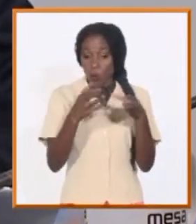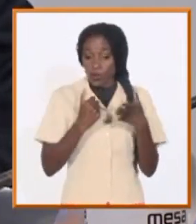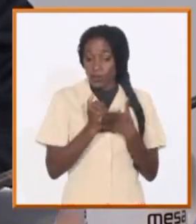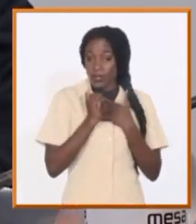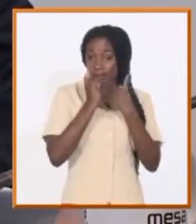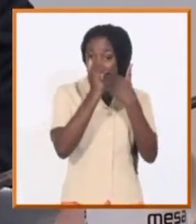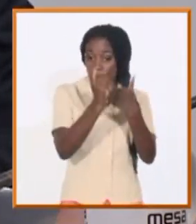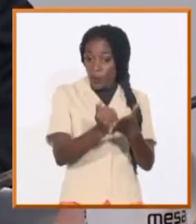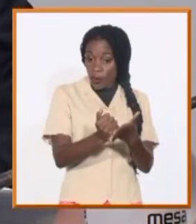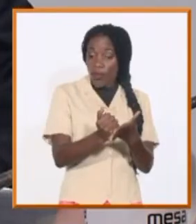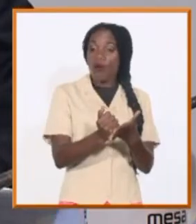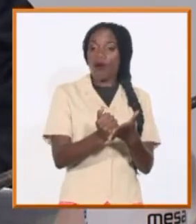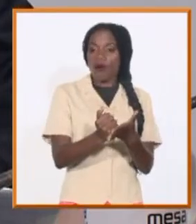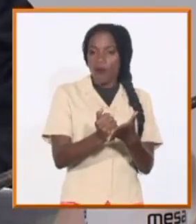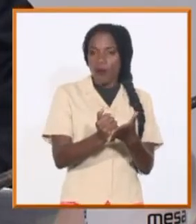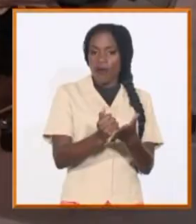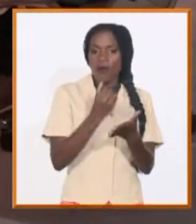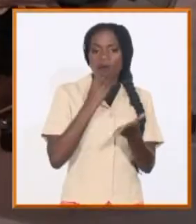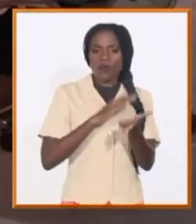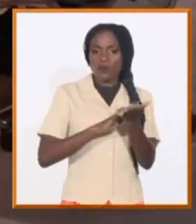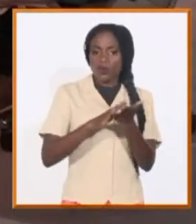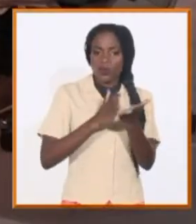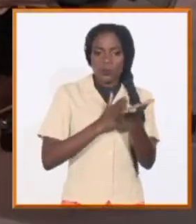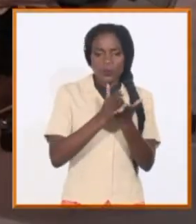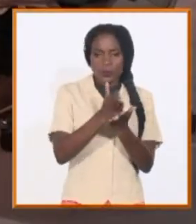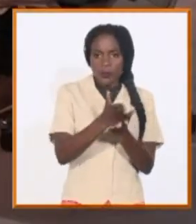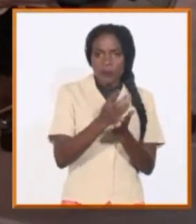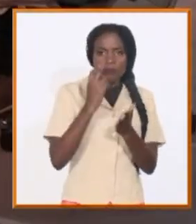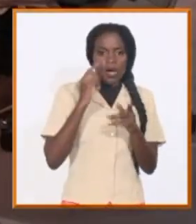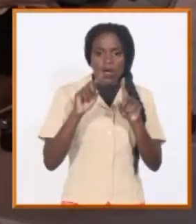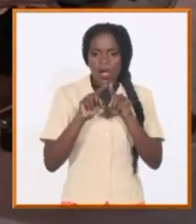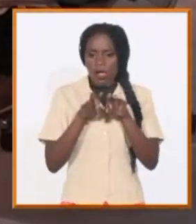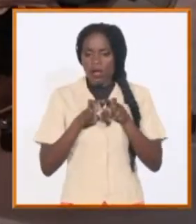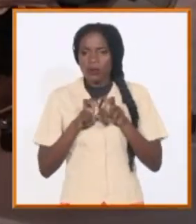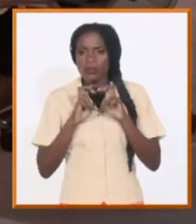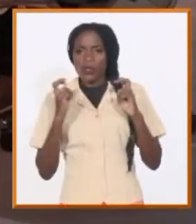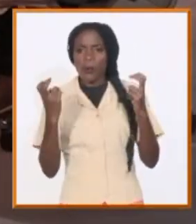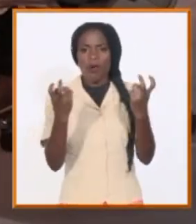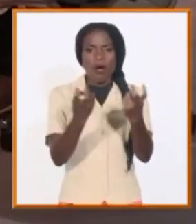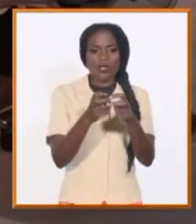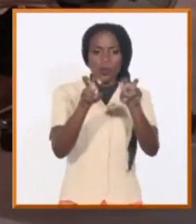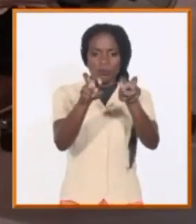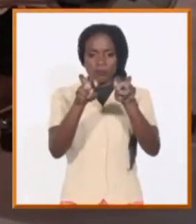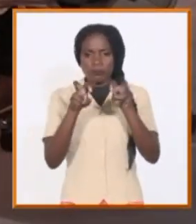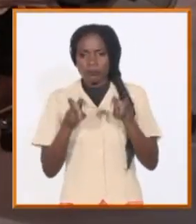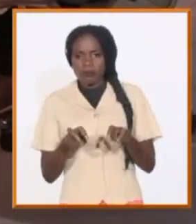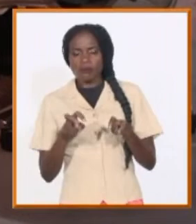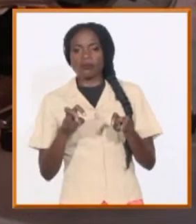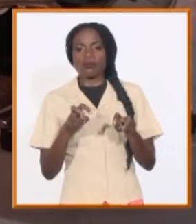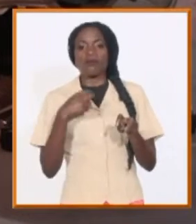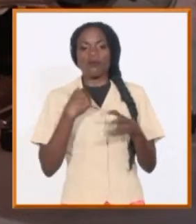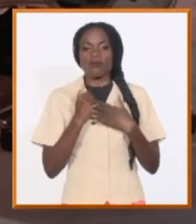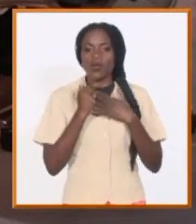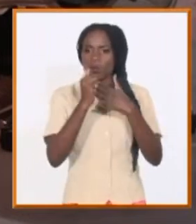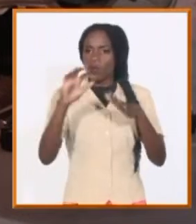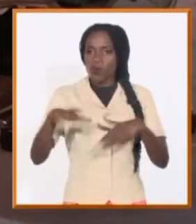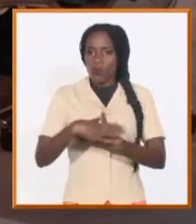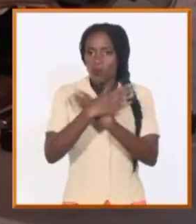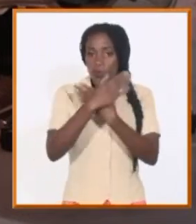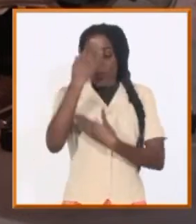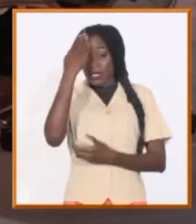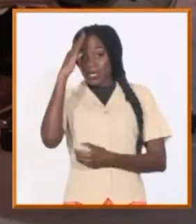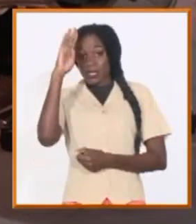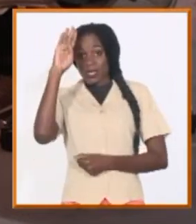estuvieron apoyando permanentemente en los escenarios competitivos y la misión diplomática de